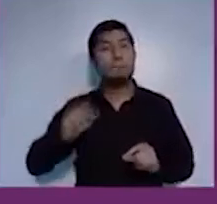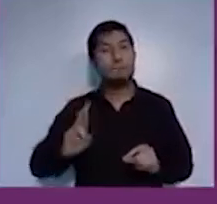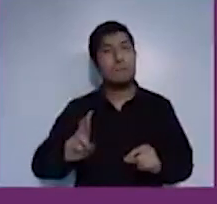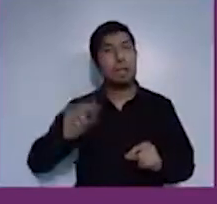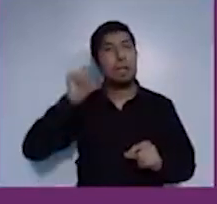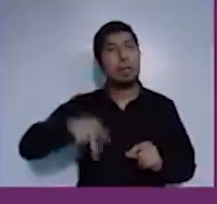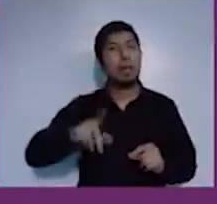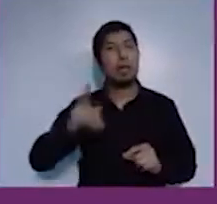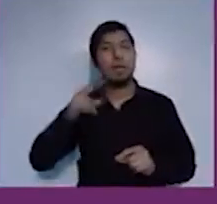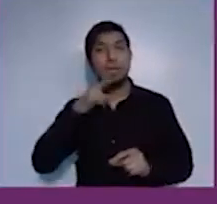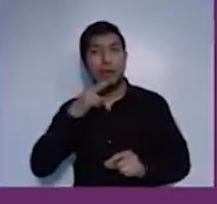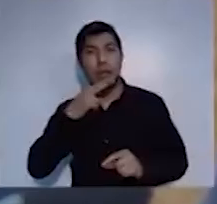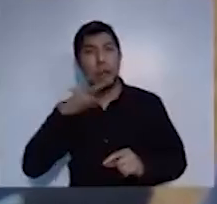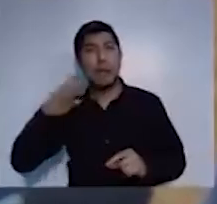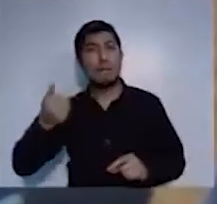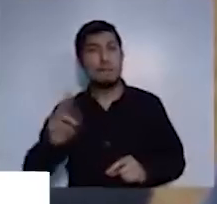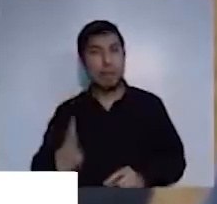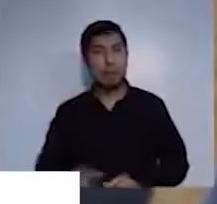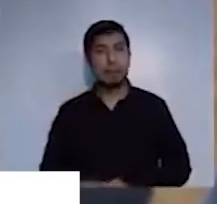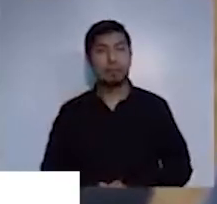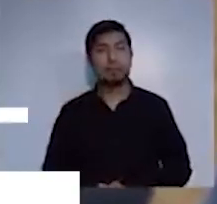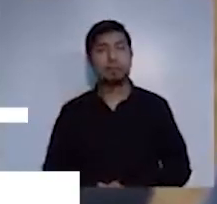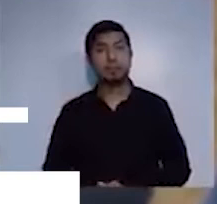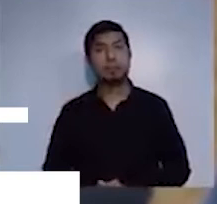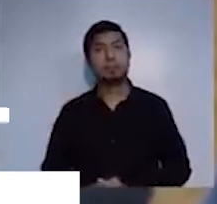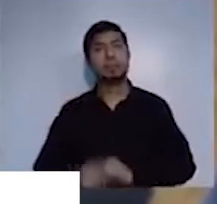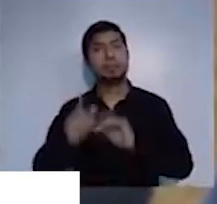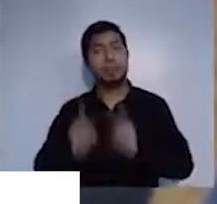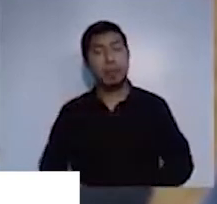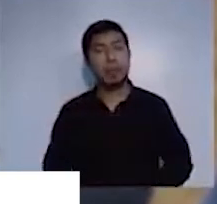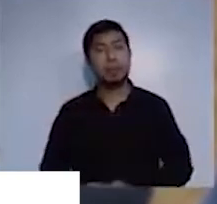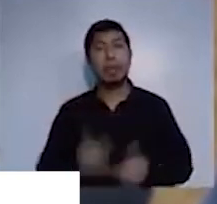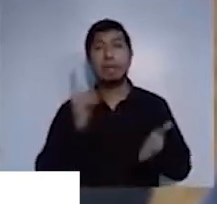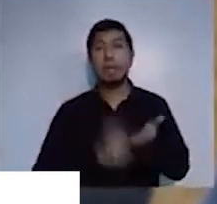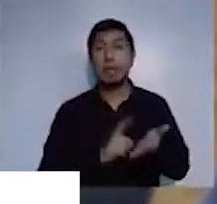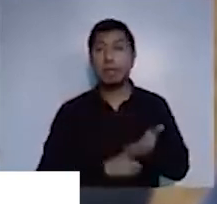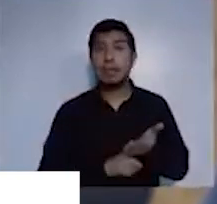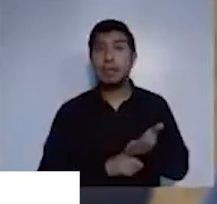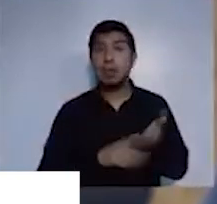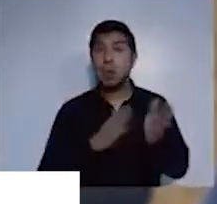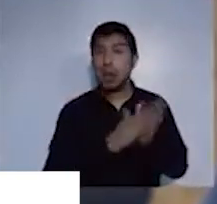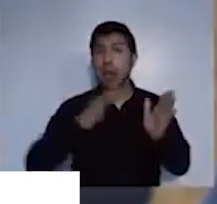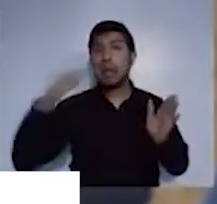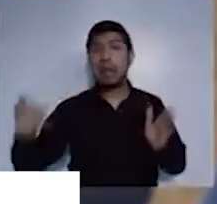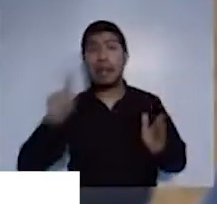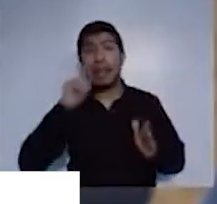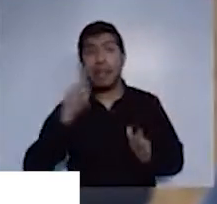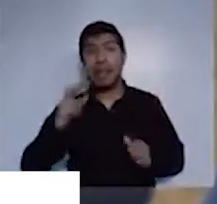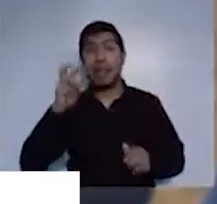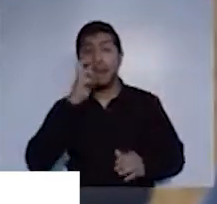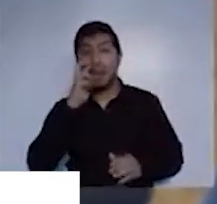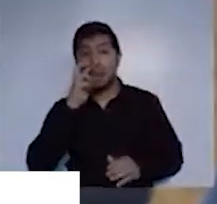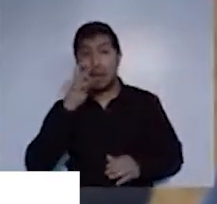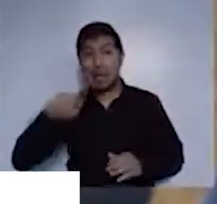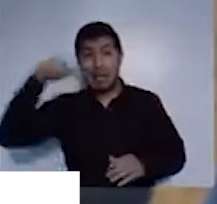los pares. Y teniendo en cuenta también que habíamos tomado la decisión de trasladar el Día del Padre para este próximo domingo,